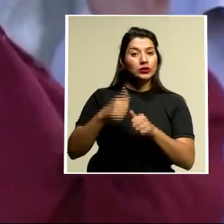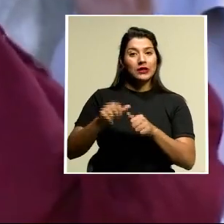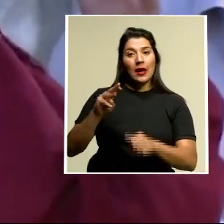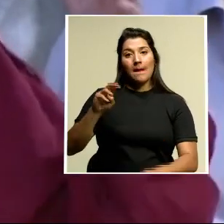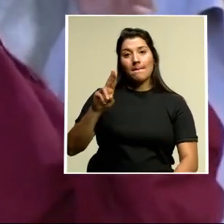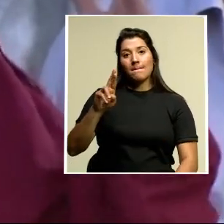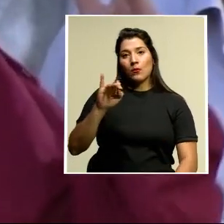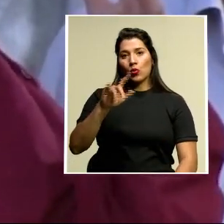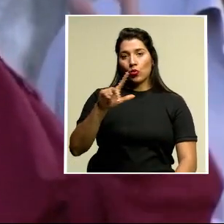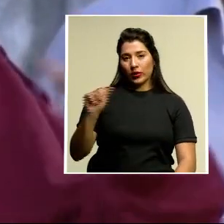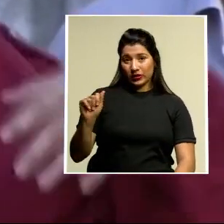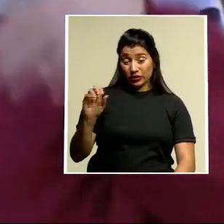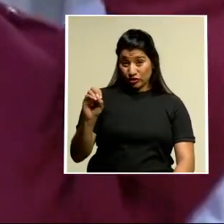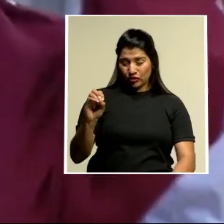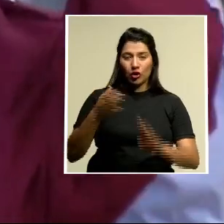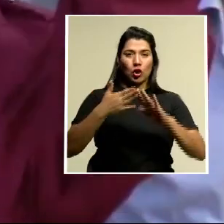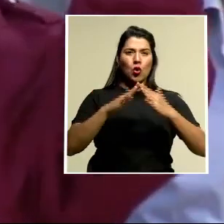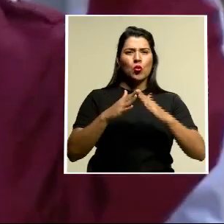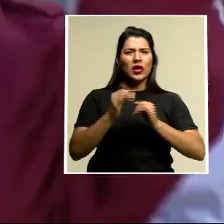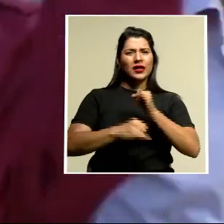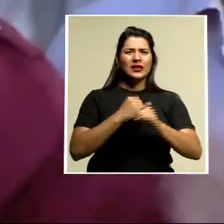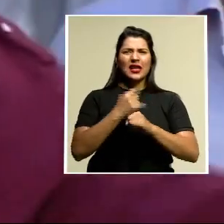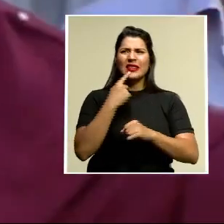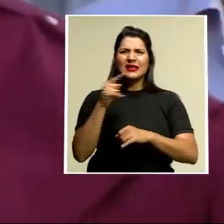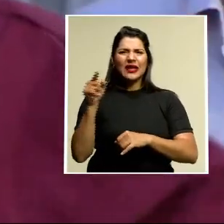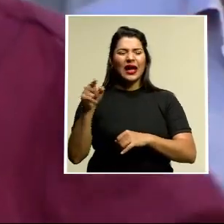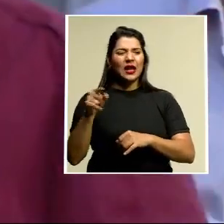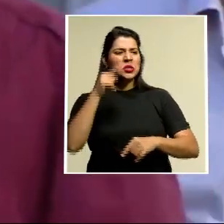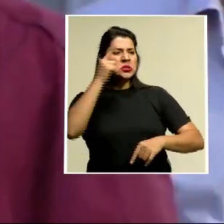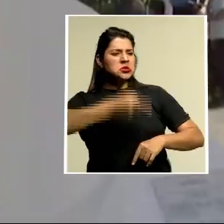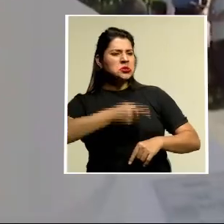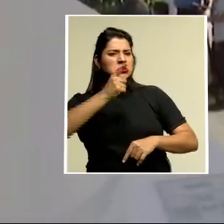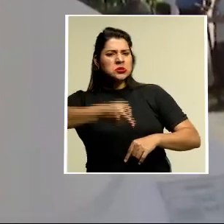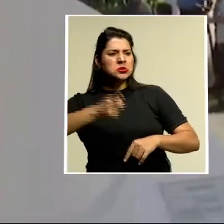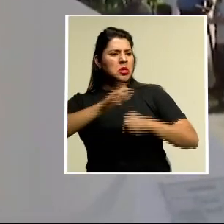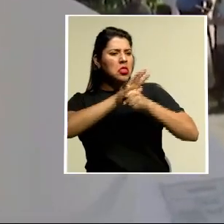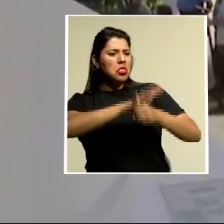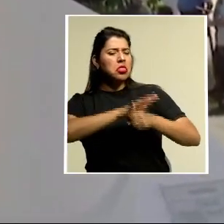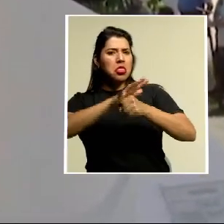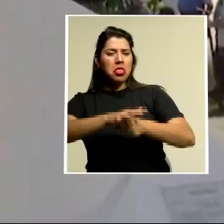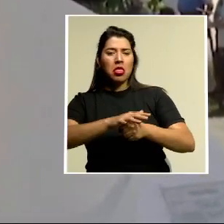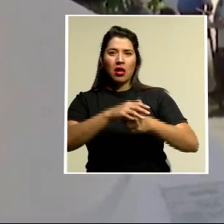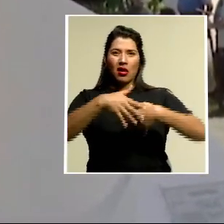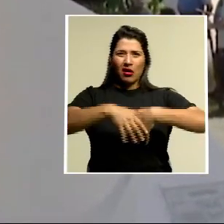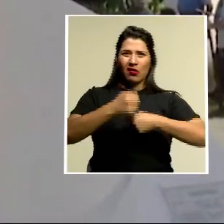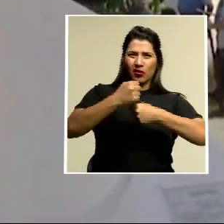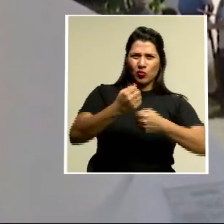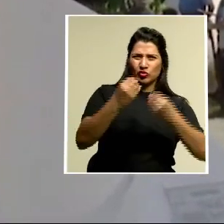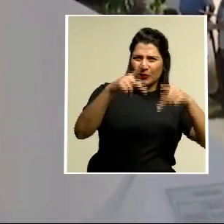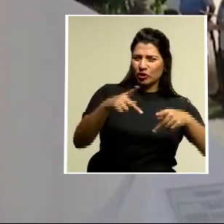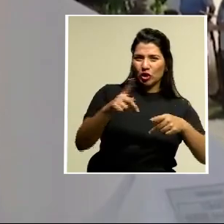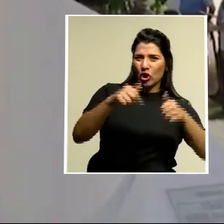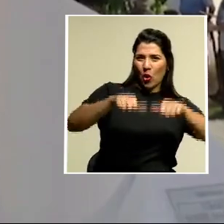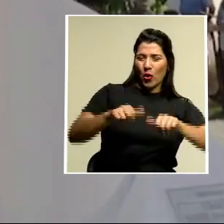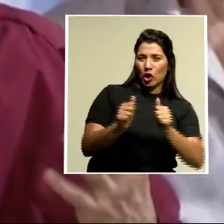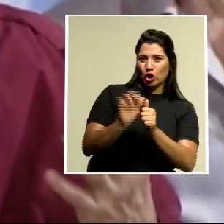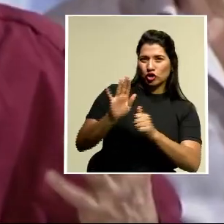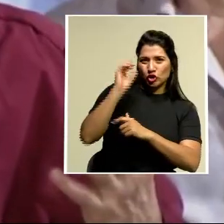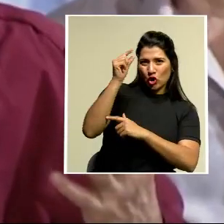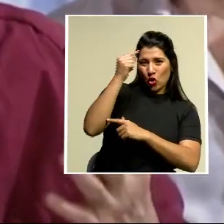Soy América Ortega Murillo advierte que tanto su padrastro Daniel Ortega como su madre Rosario Murillo se jugarán la